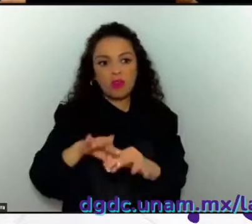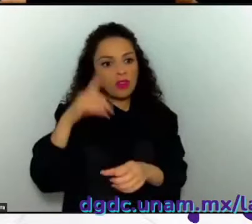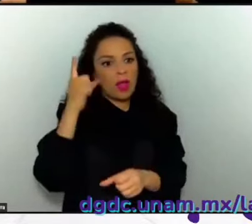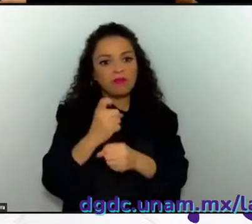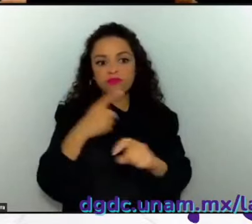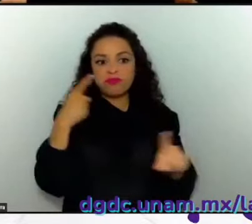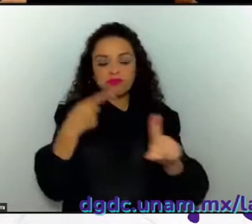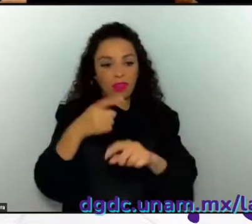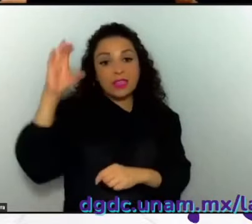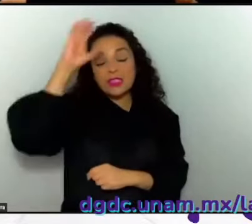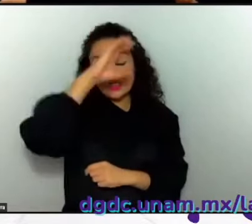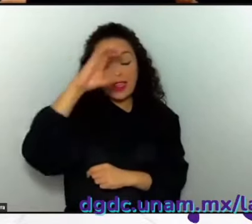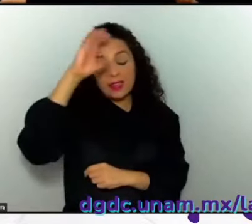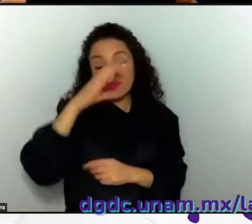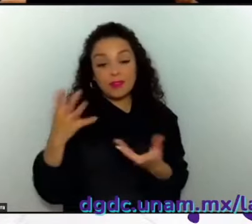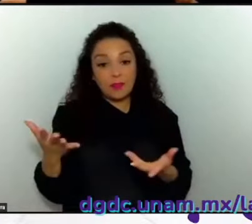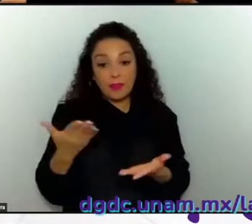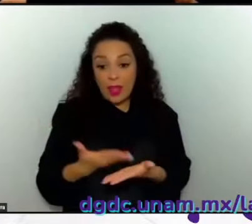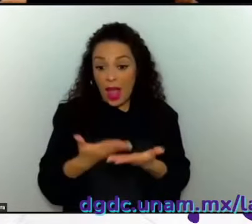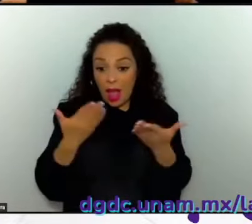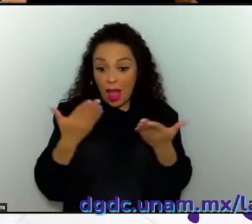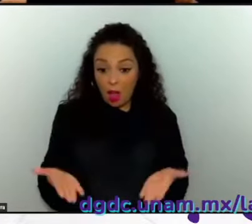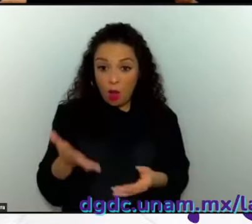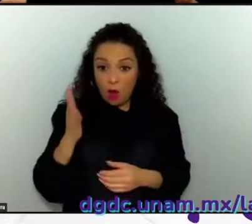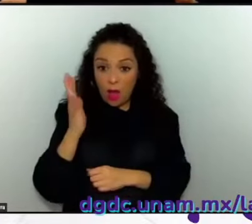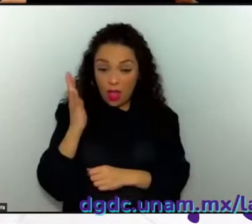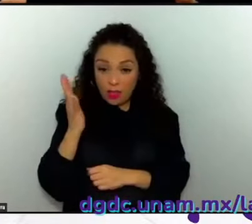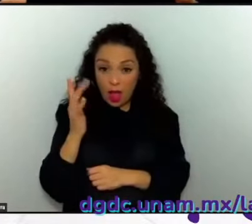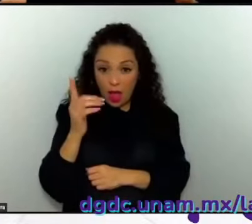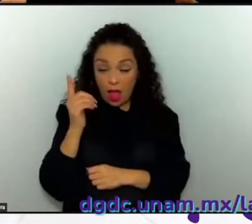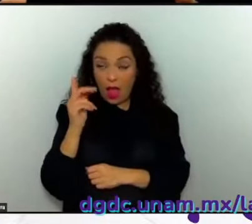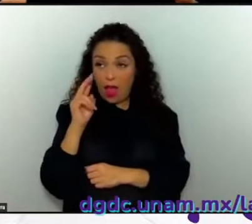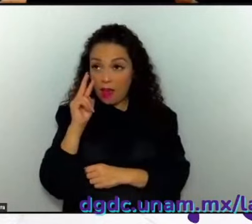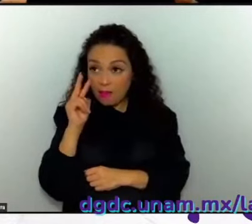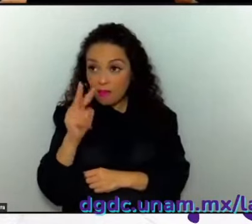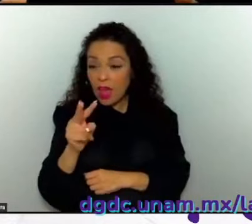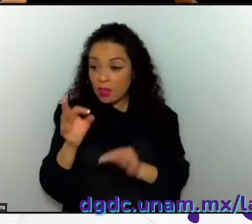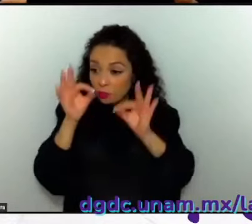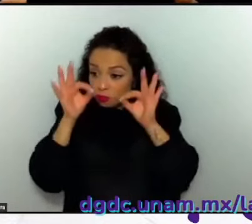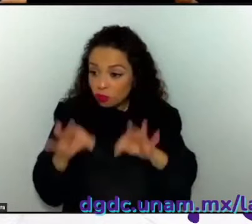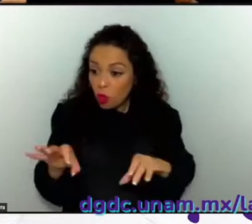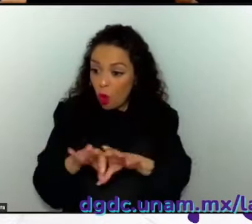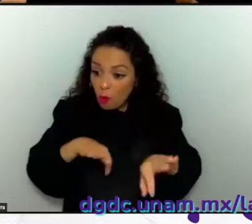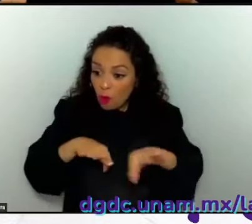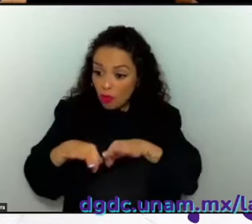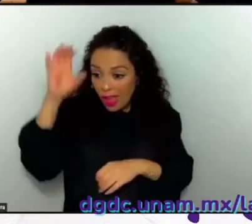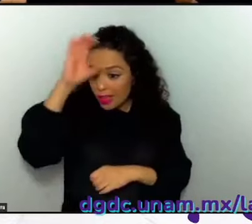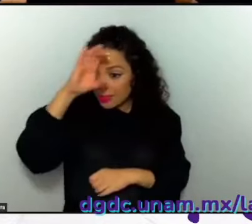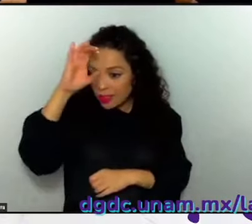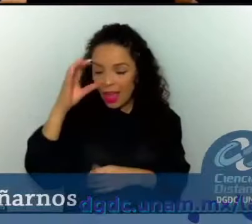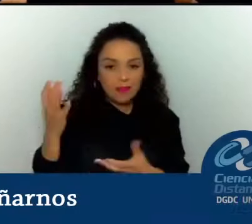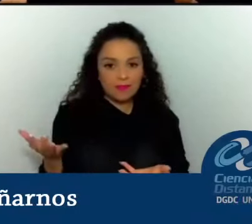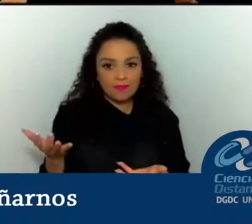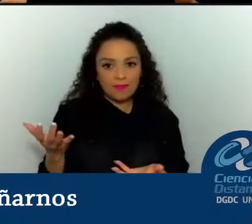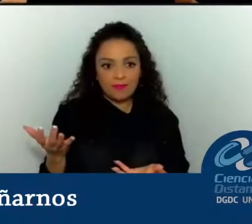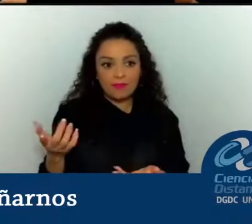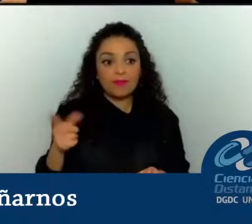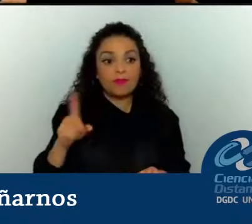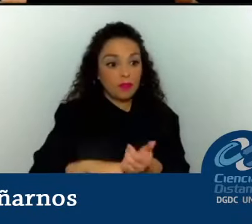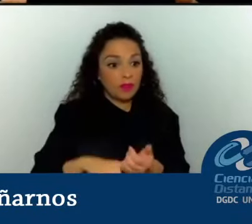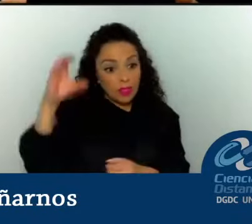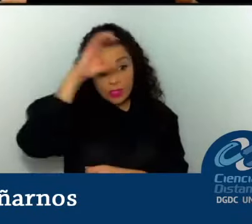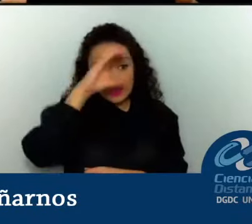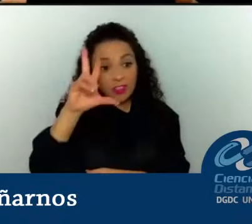que hasta ahora no hemos visto la ciencia trabajar en tiempo real y se ha podido ver cómo la ciencia es falible,